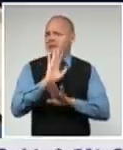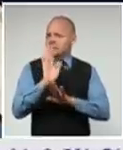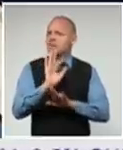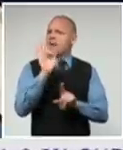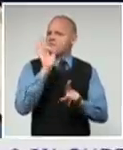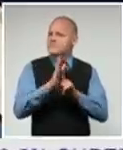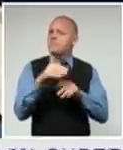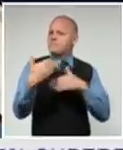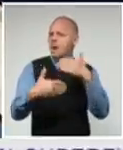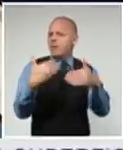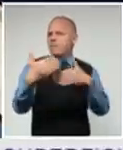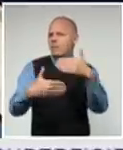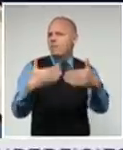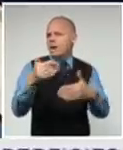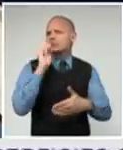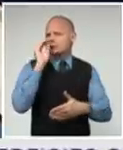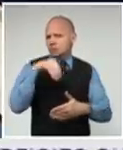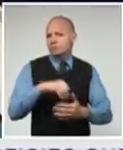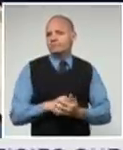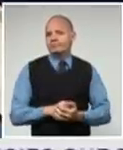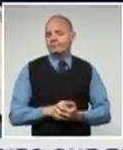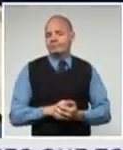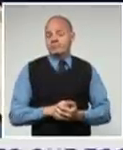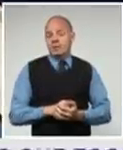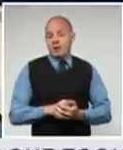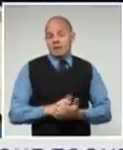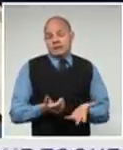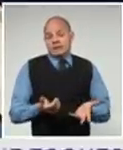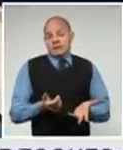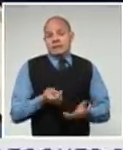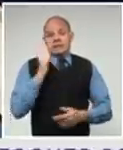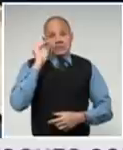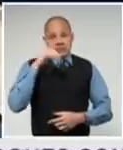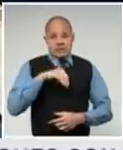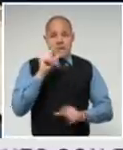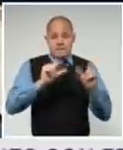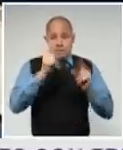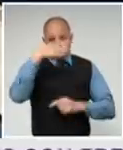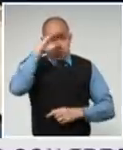Todos los cubanos, más los que vivimos en La Habana, contentos